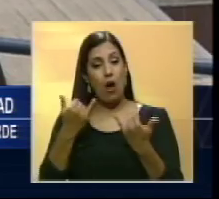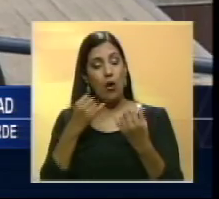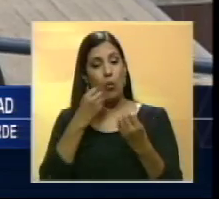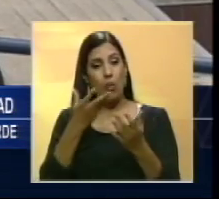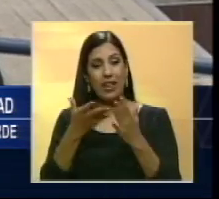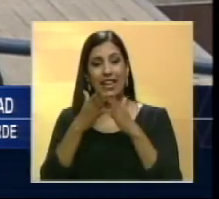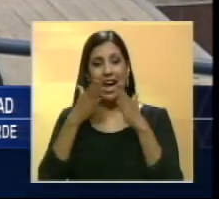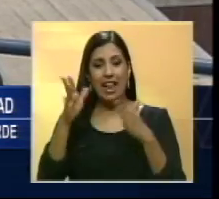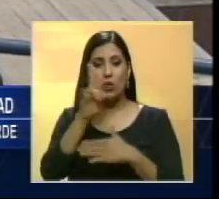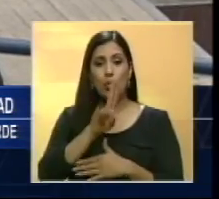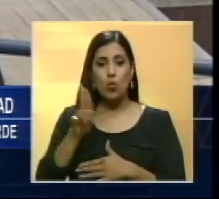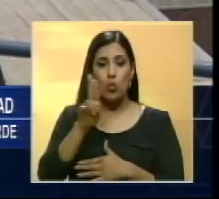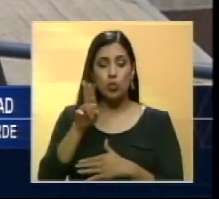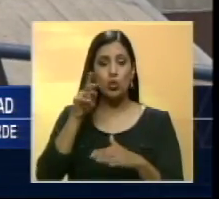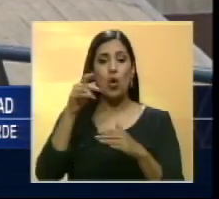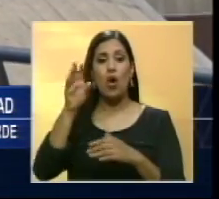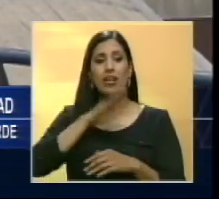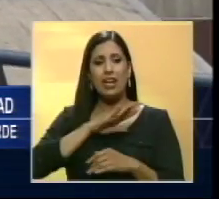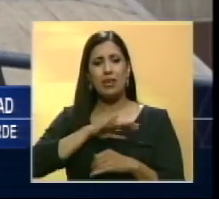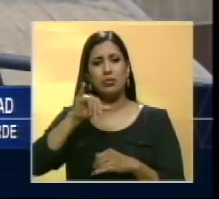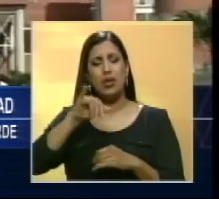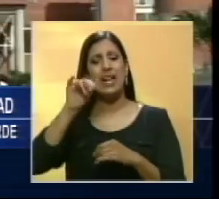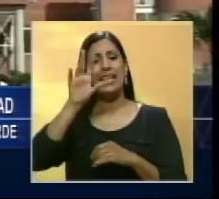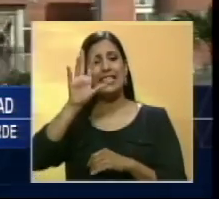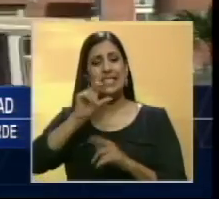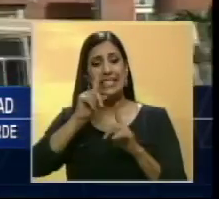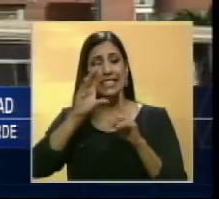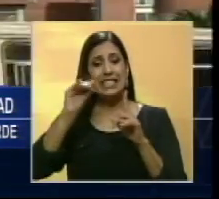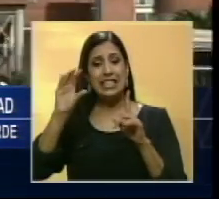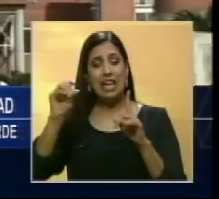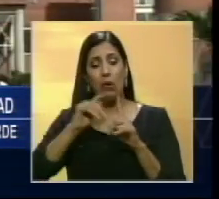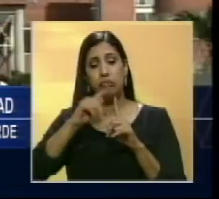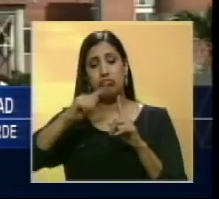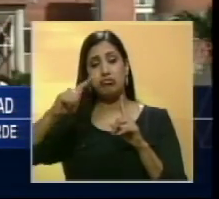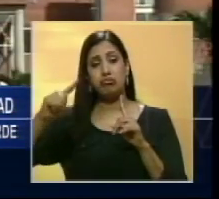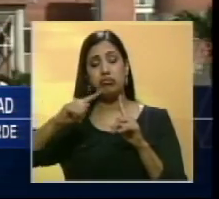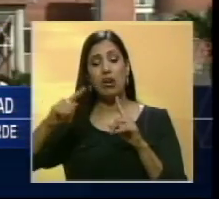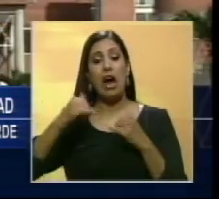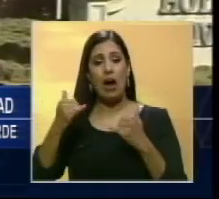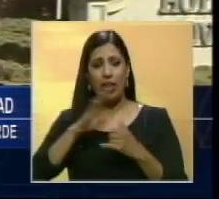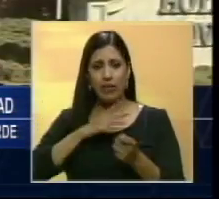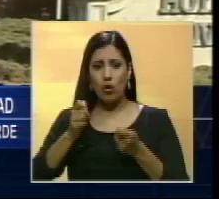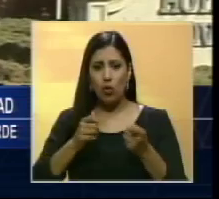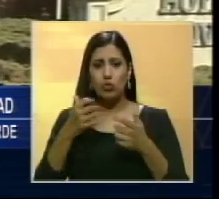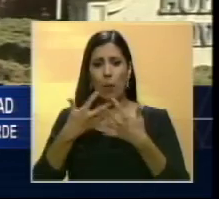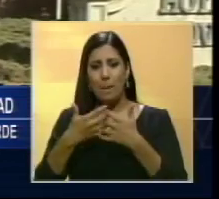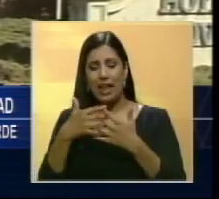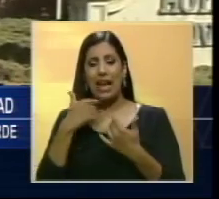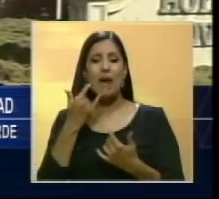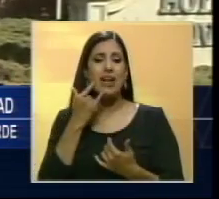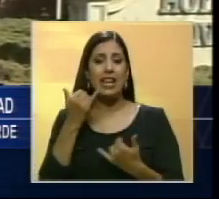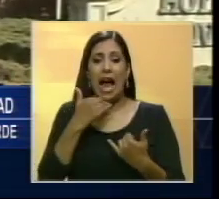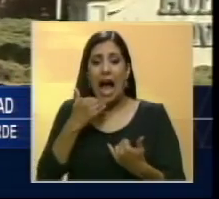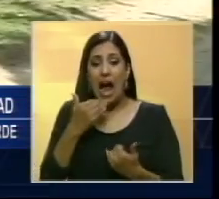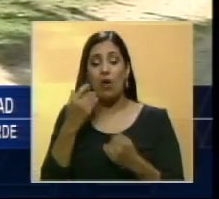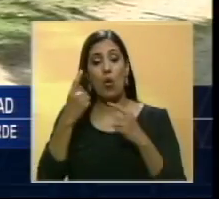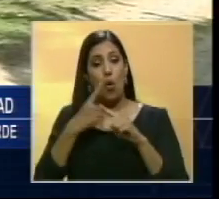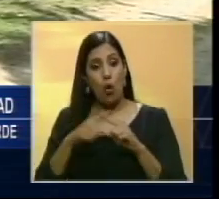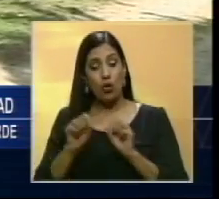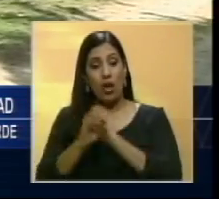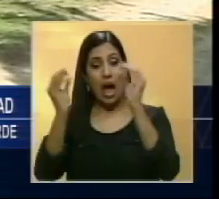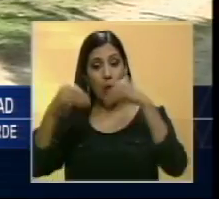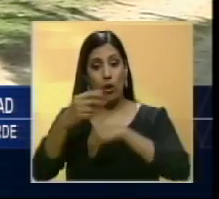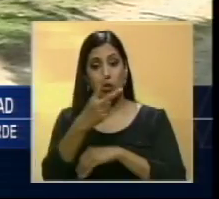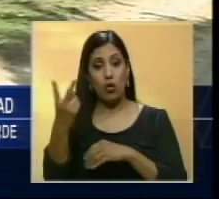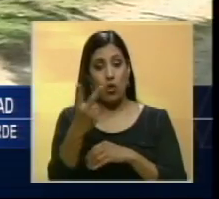los grandes usuarios con un consumo superior a 100 kilovatios deben autogenerar su electricidad. Sostuvo además que el acuerdo establecido entre